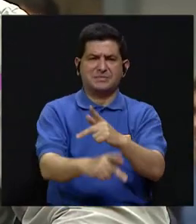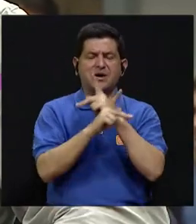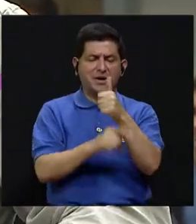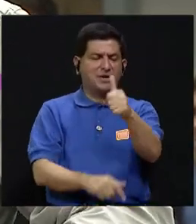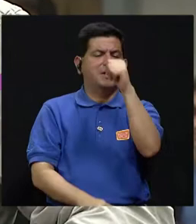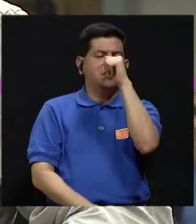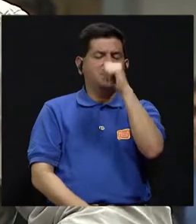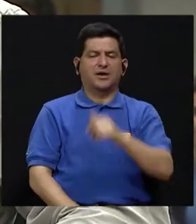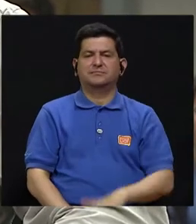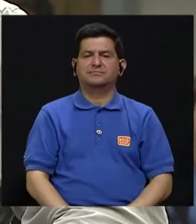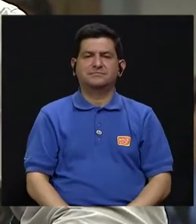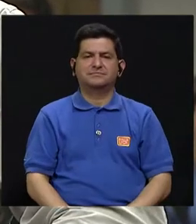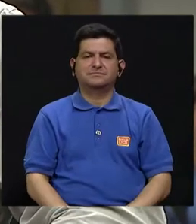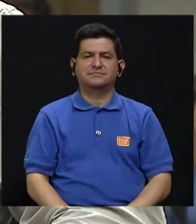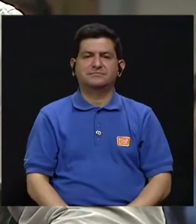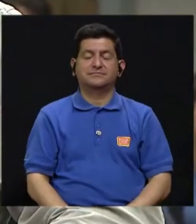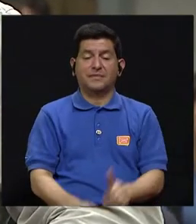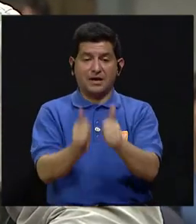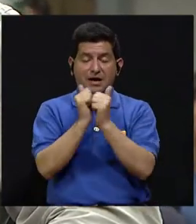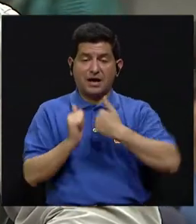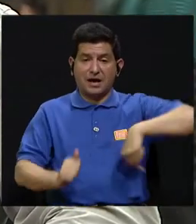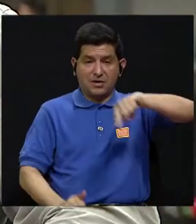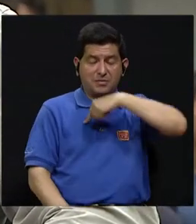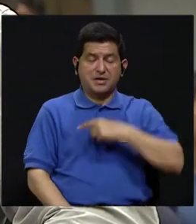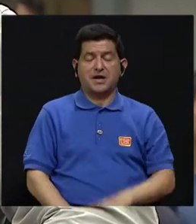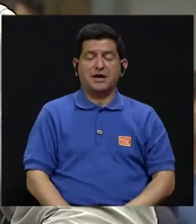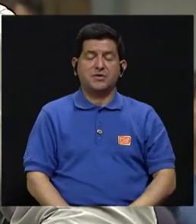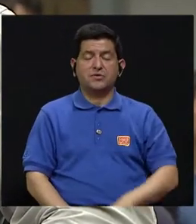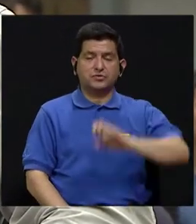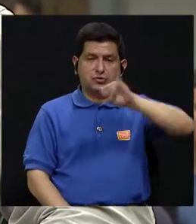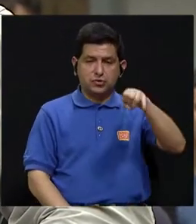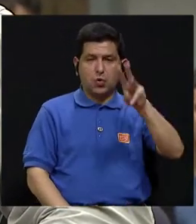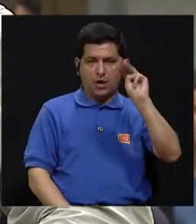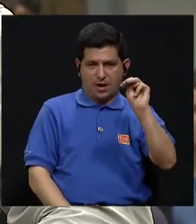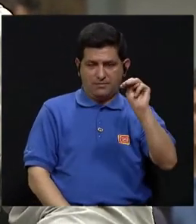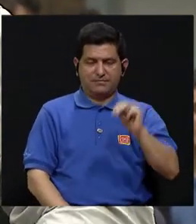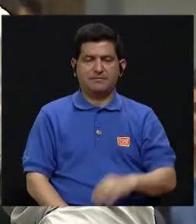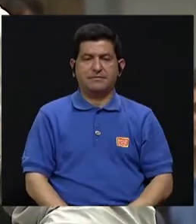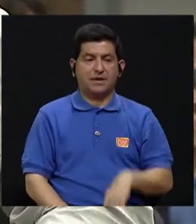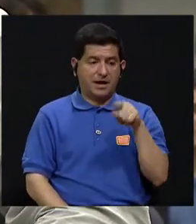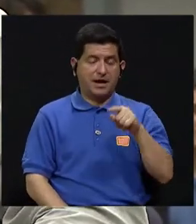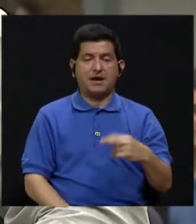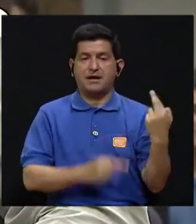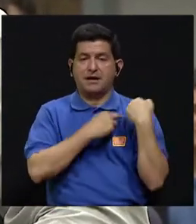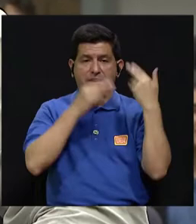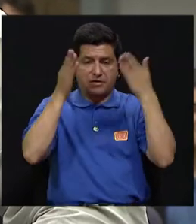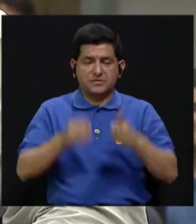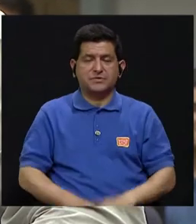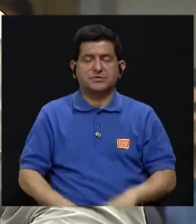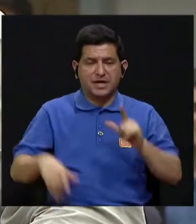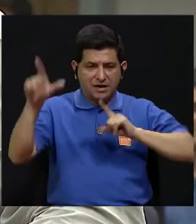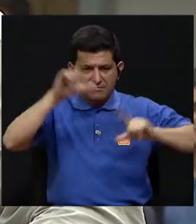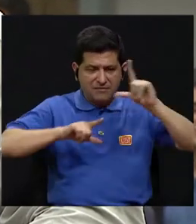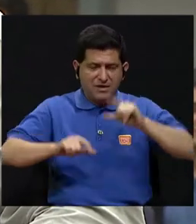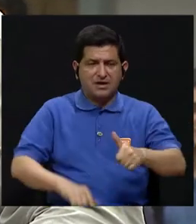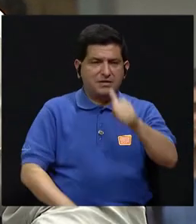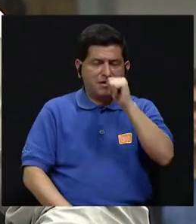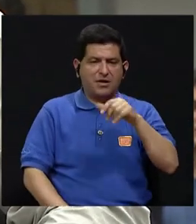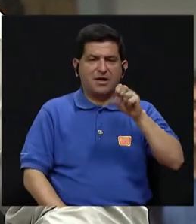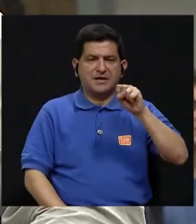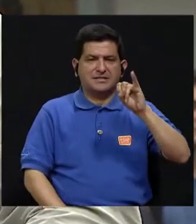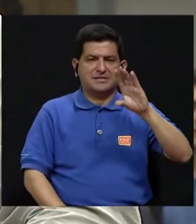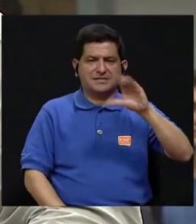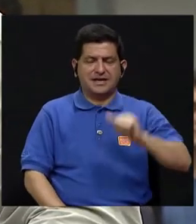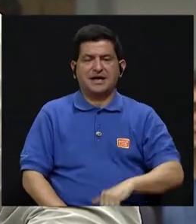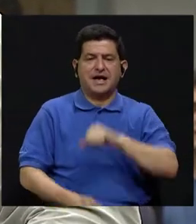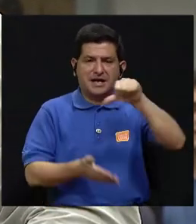de protección del agua. Y para esto, pues nos acompaña el día de hoy don Johan Molina, quien es el encargado del Laboratorio de Aguas del